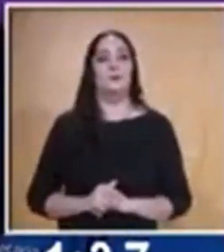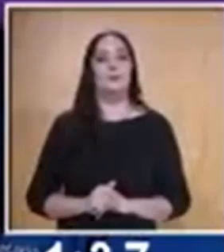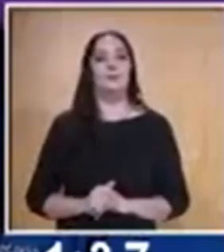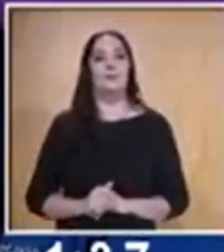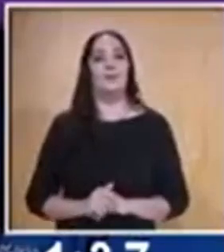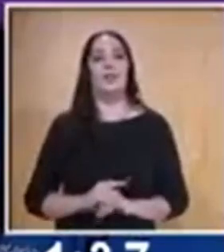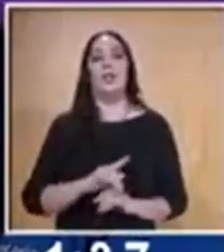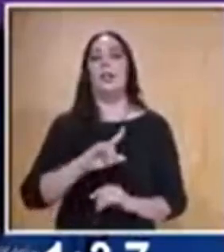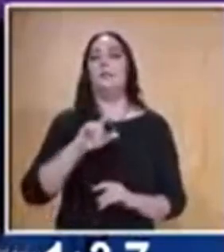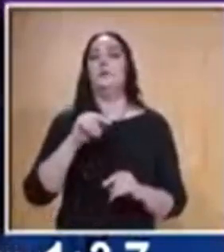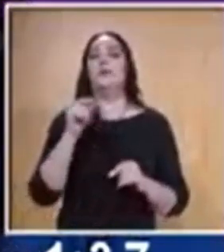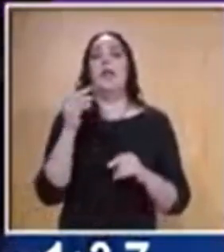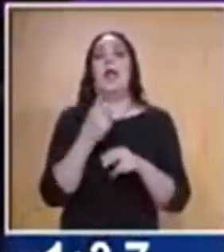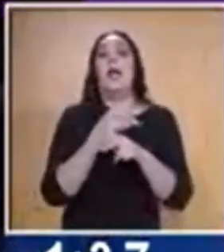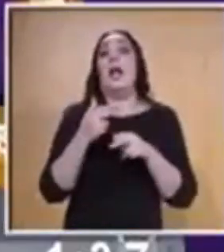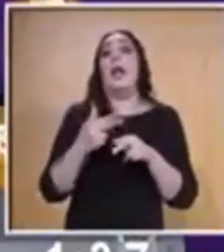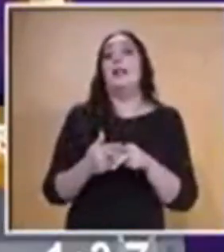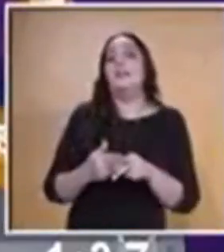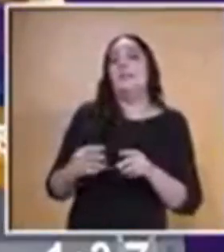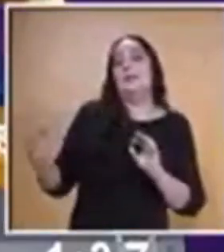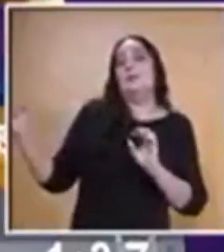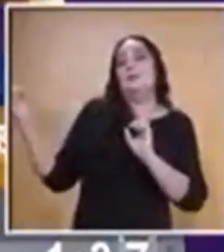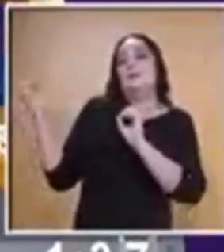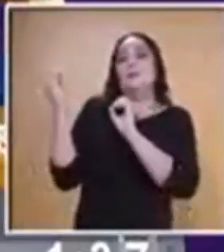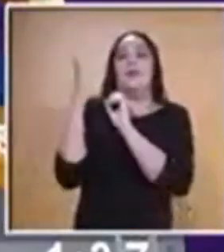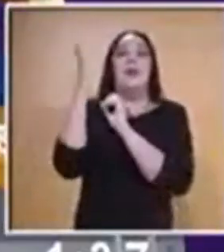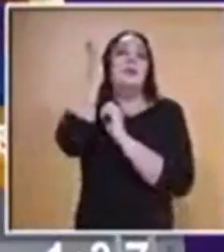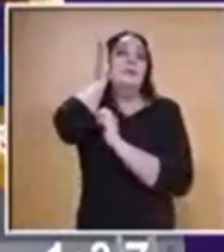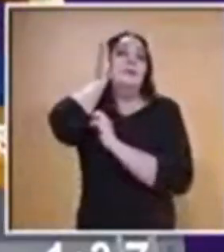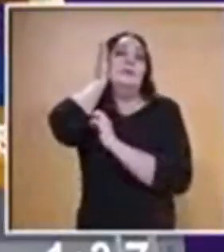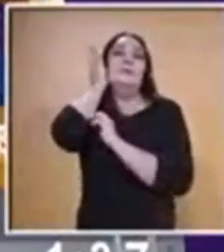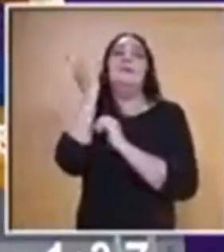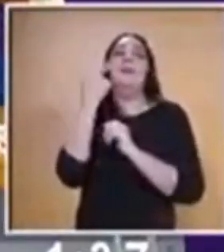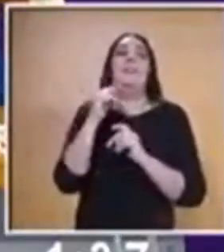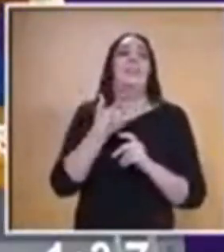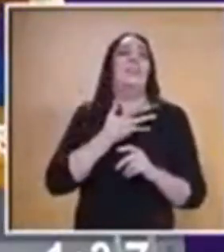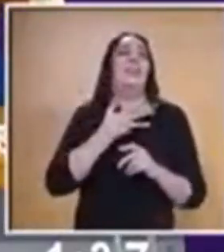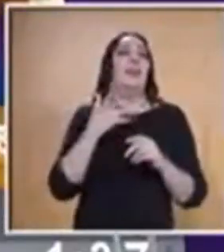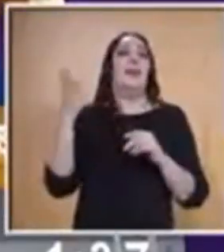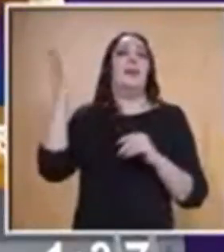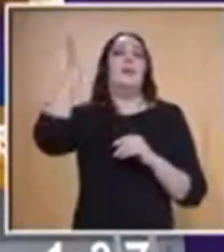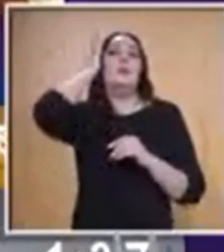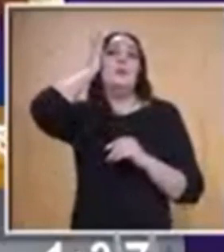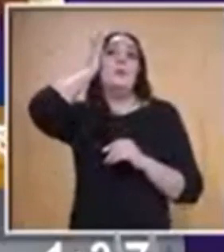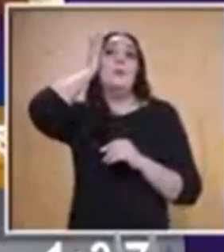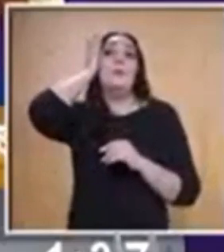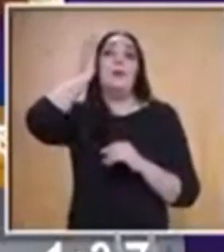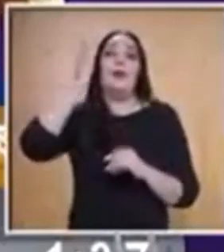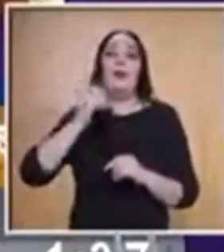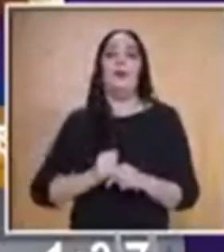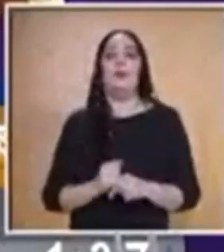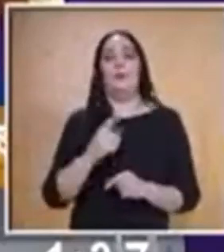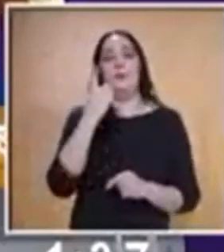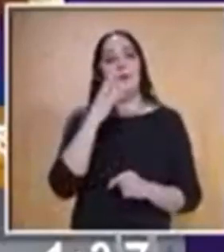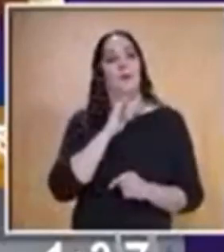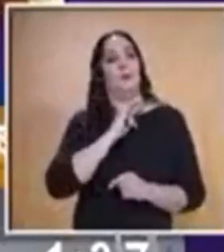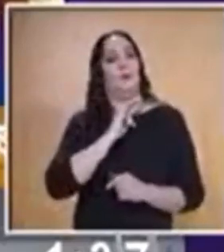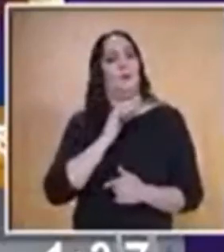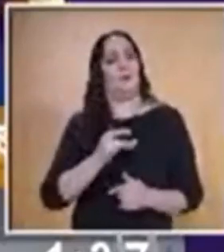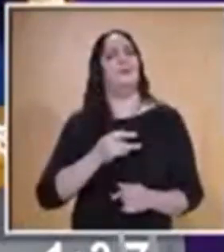Y así, niños, hasta llegar a 0 centímetros, de tal manera que va a tener, pues, el reloj pegadito en el